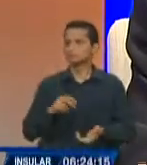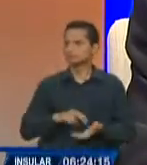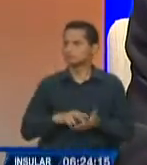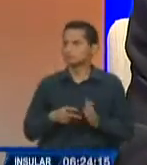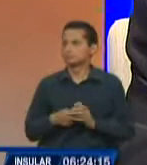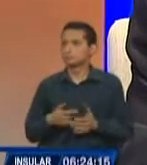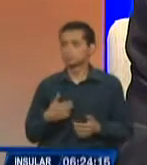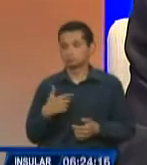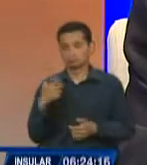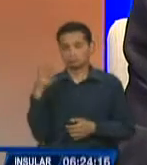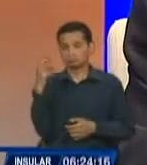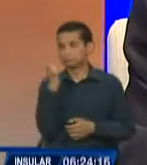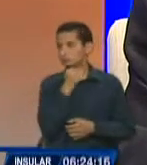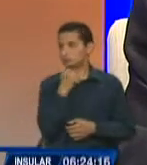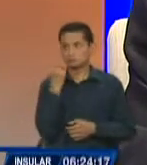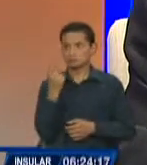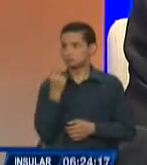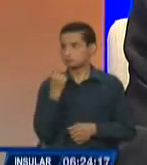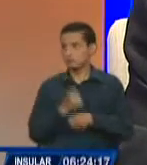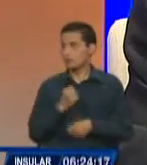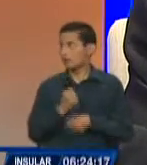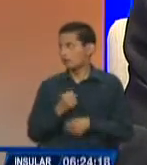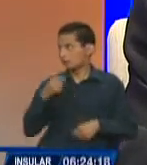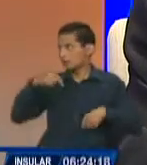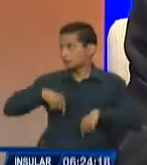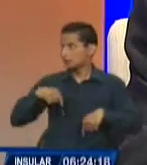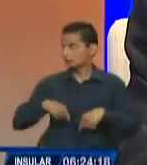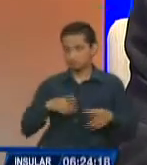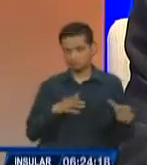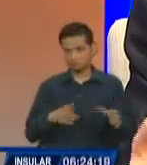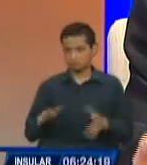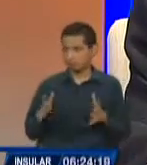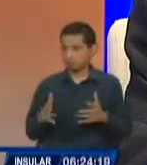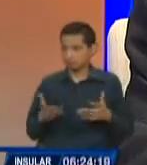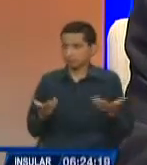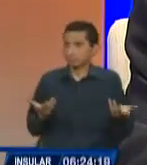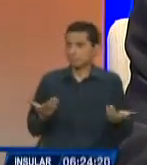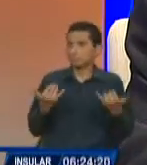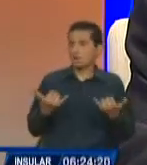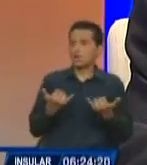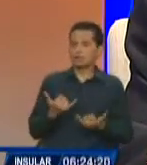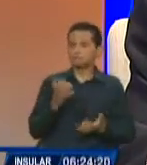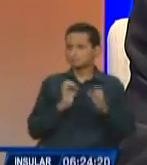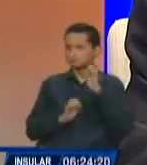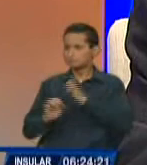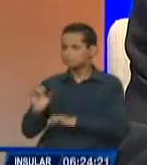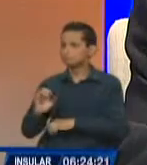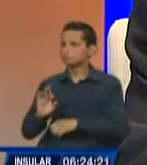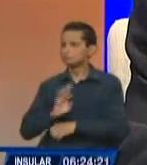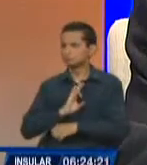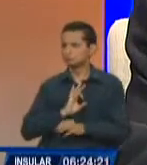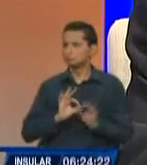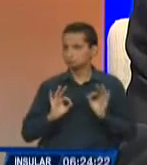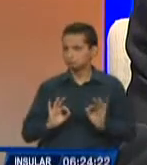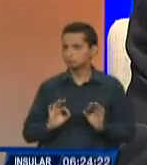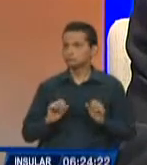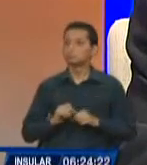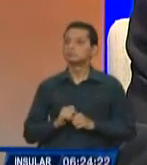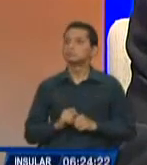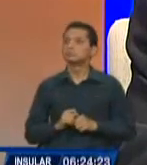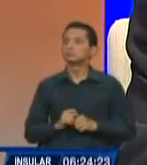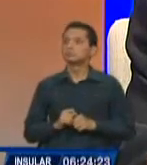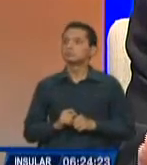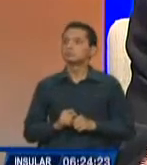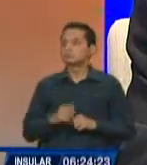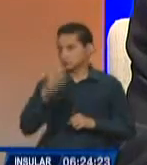línea, por supuesto, con lo que se había trabajado internamente. Como digo, es algo que está en análisis, está en un análisis técnico. Evidentemente el mercado andino es un